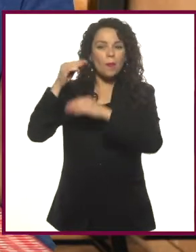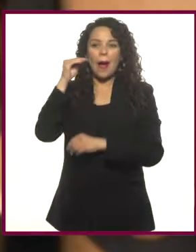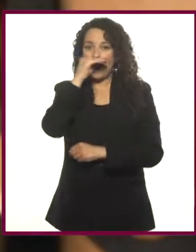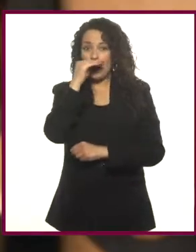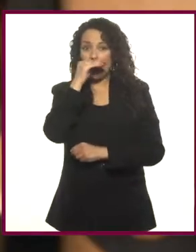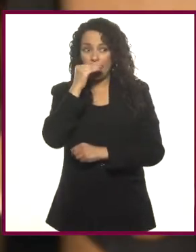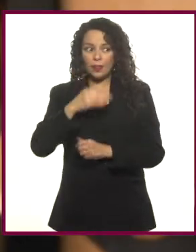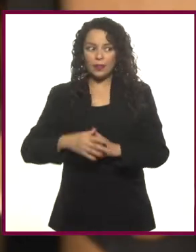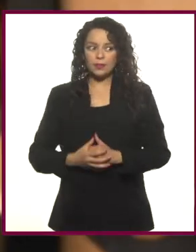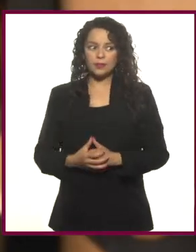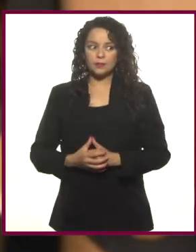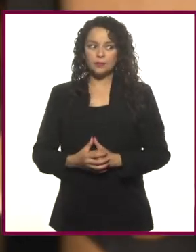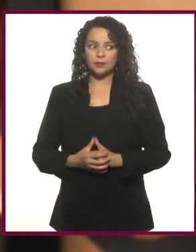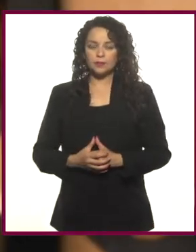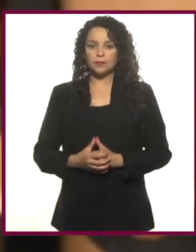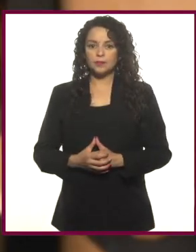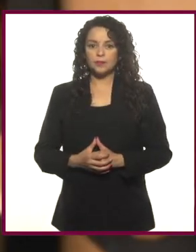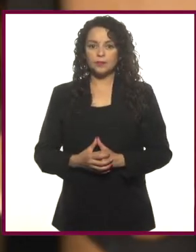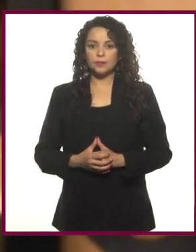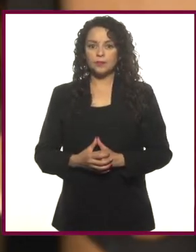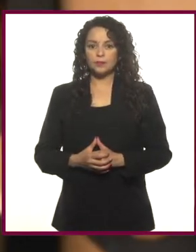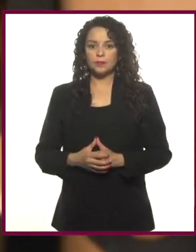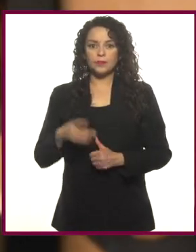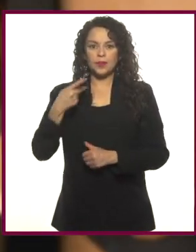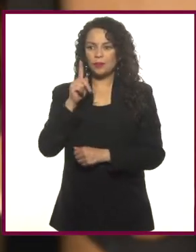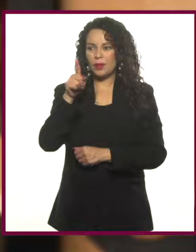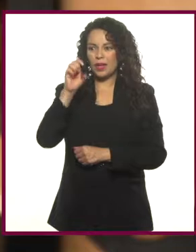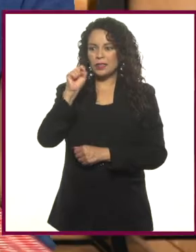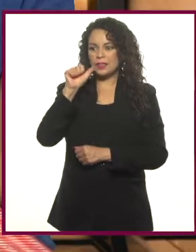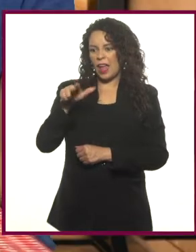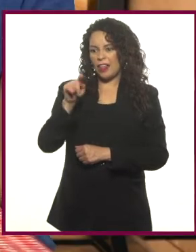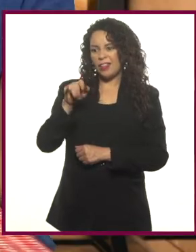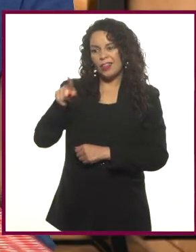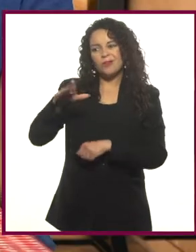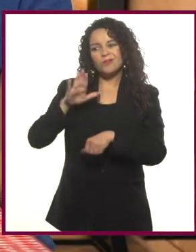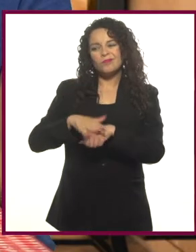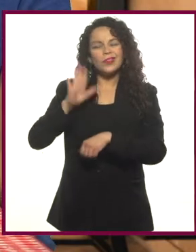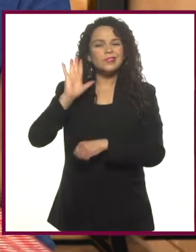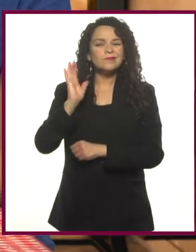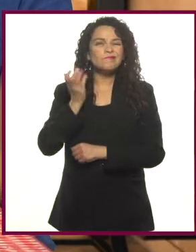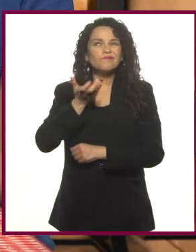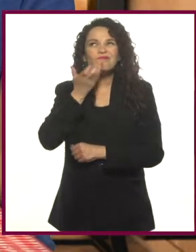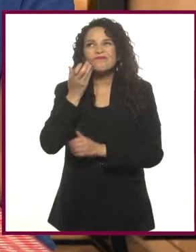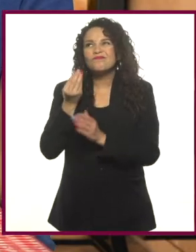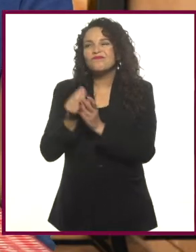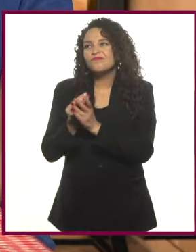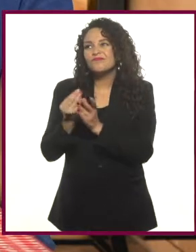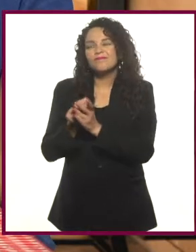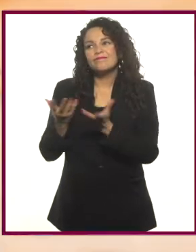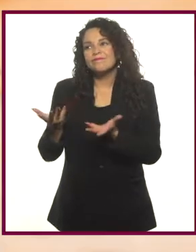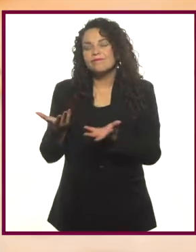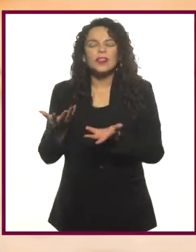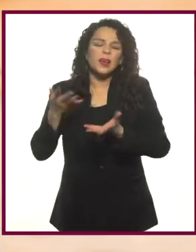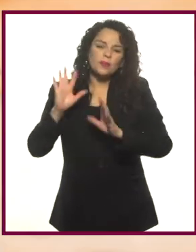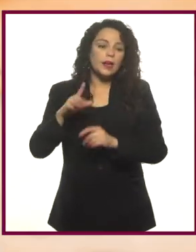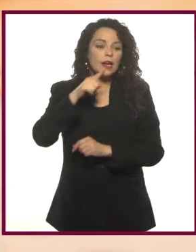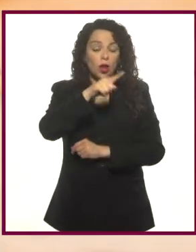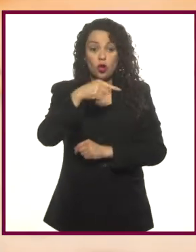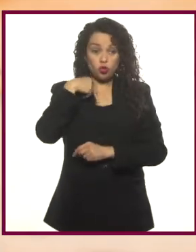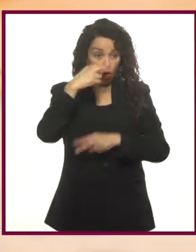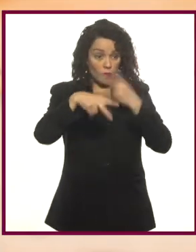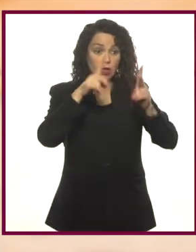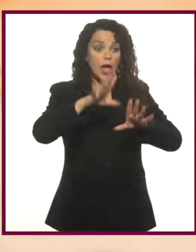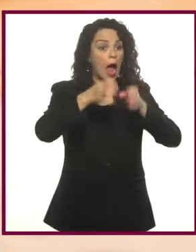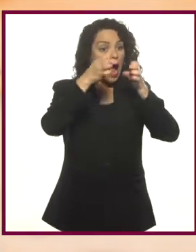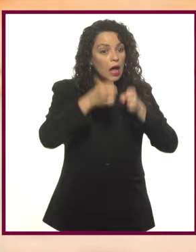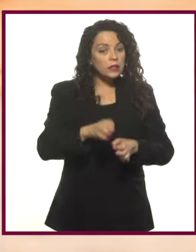domingos. A mí me gustan más los de arte contemporáneo. Pero Santi es más clasicón. Pero bueno, entonces cuando llegué,